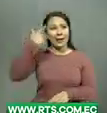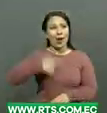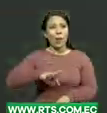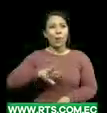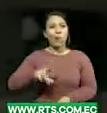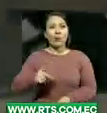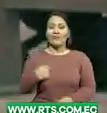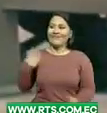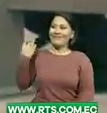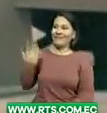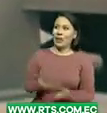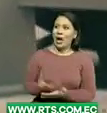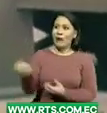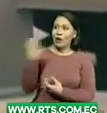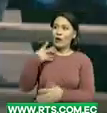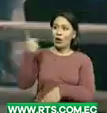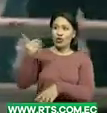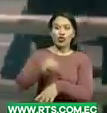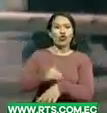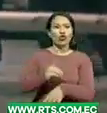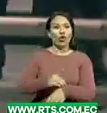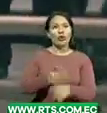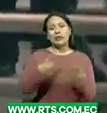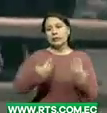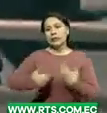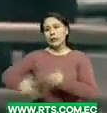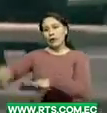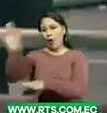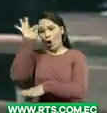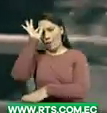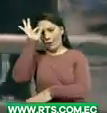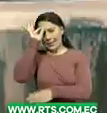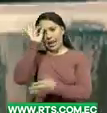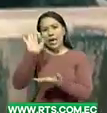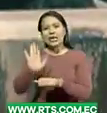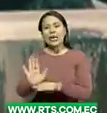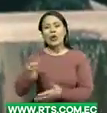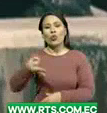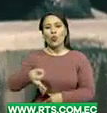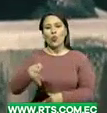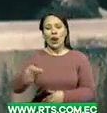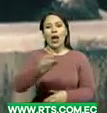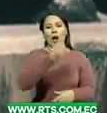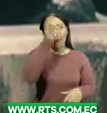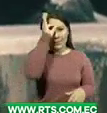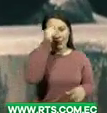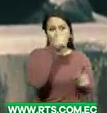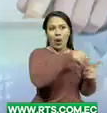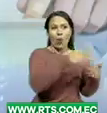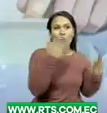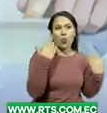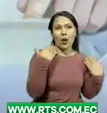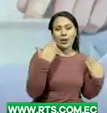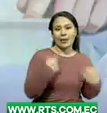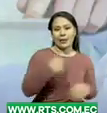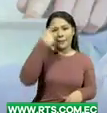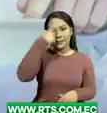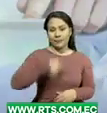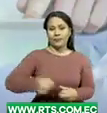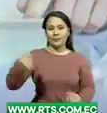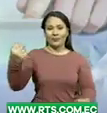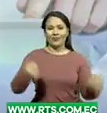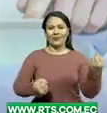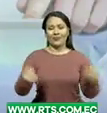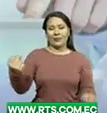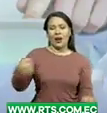Según el informe médico, fueron atendidos en los hospitales del IES Durán y Luis Bernaza en Guayaquil. El conductor llevó la